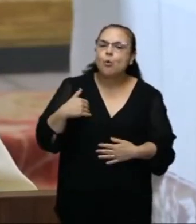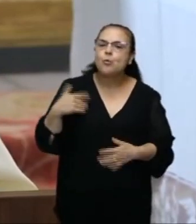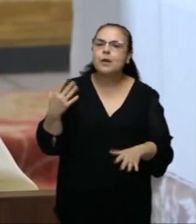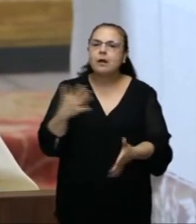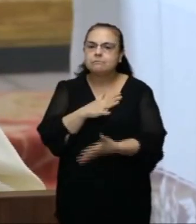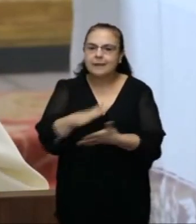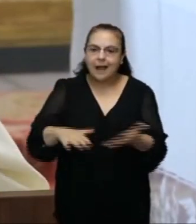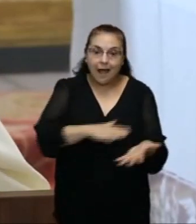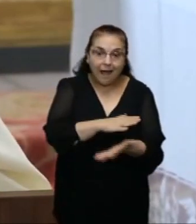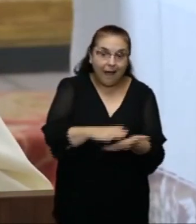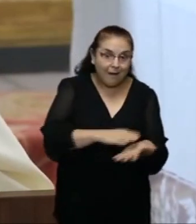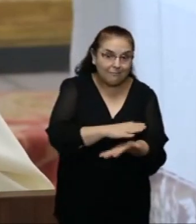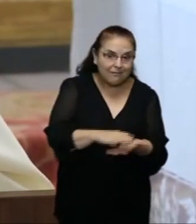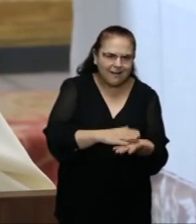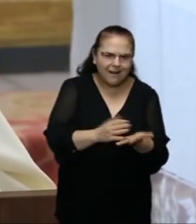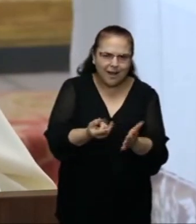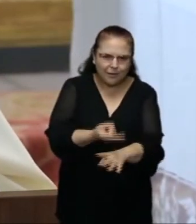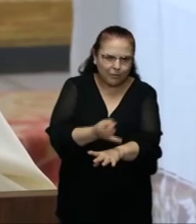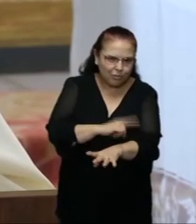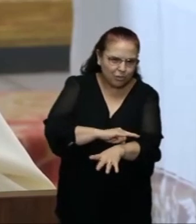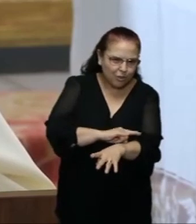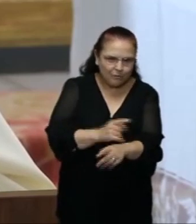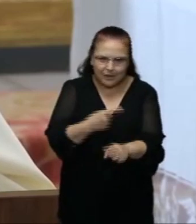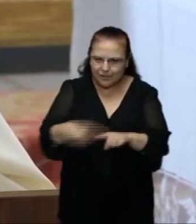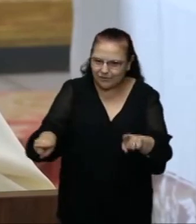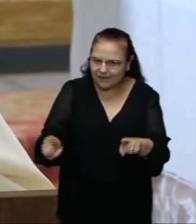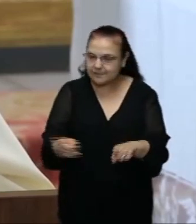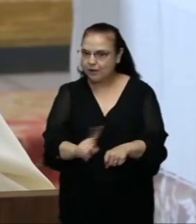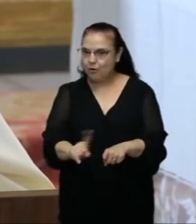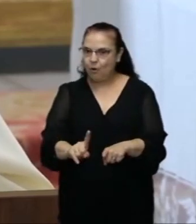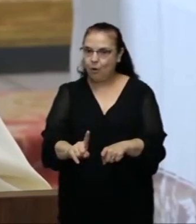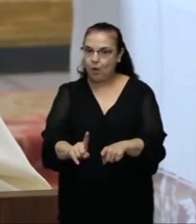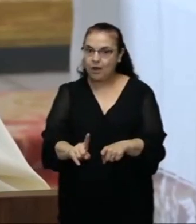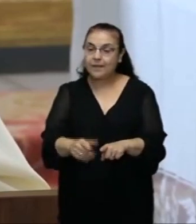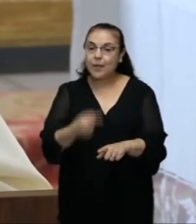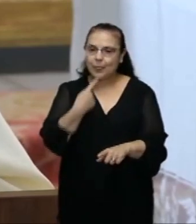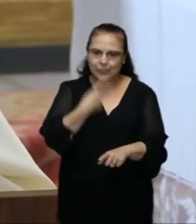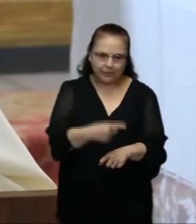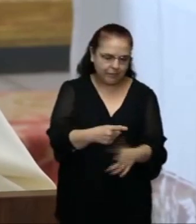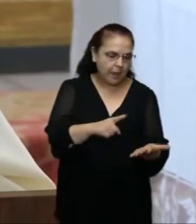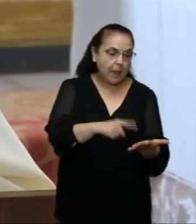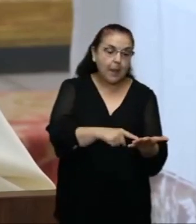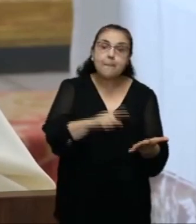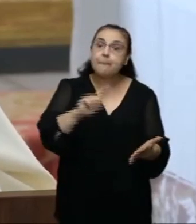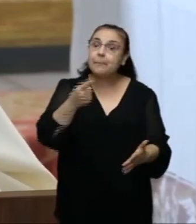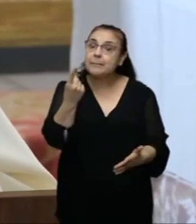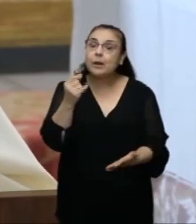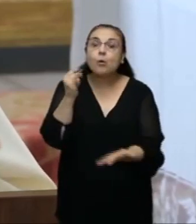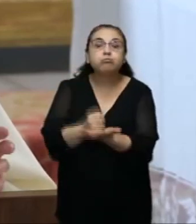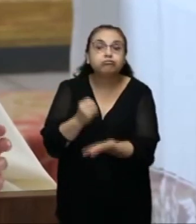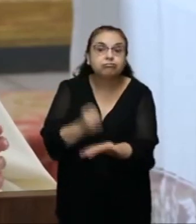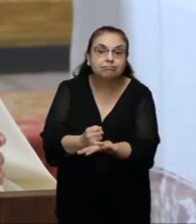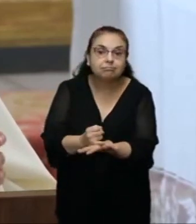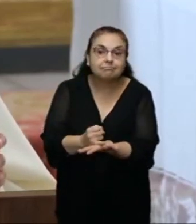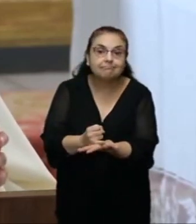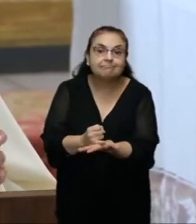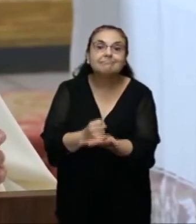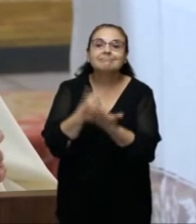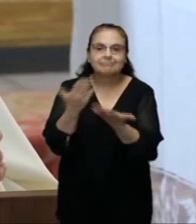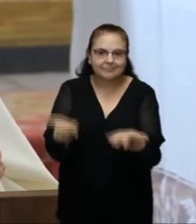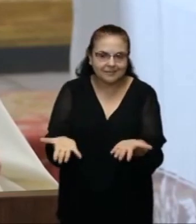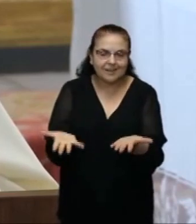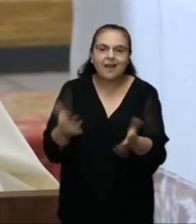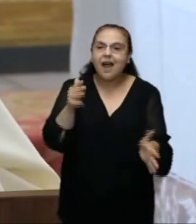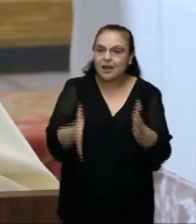lenguaje, que sean primero probados. Hoy día diríamos que tengan una buena